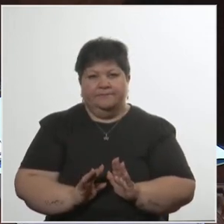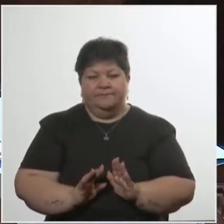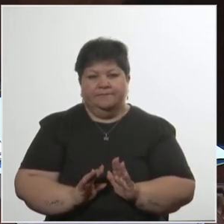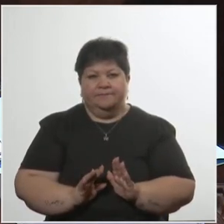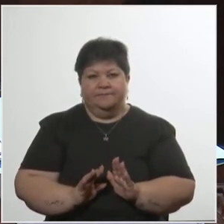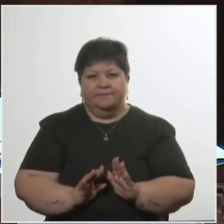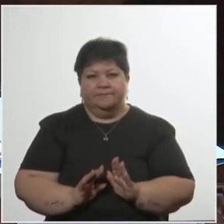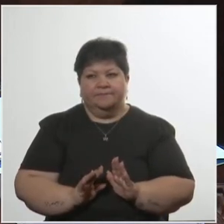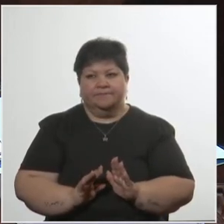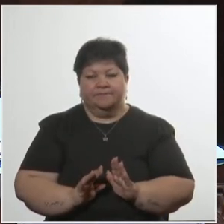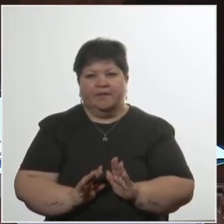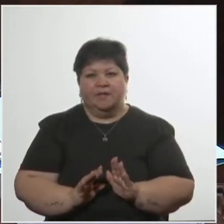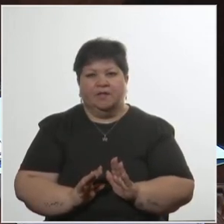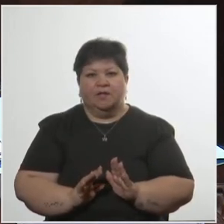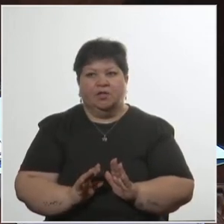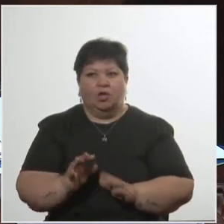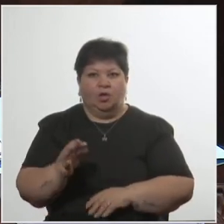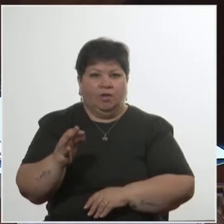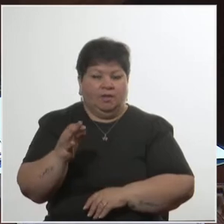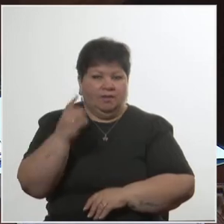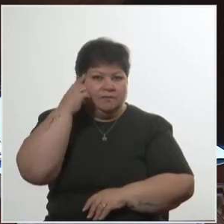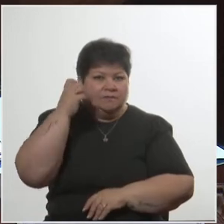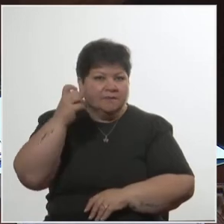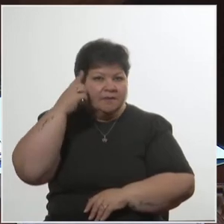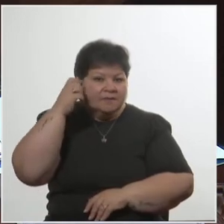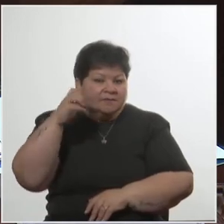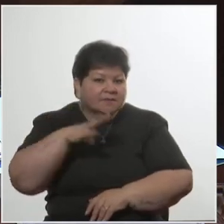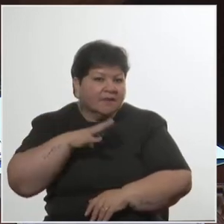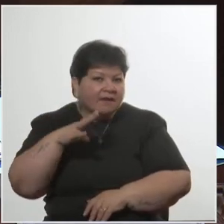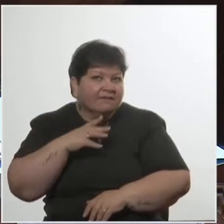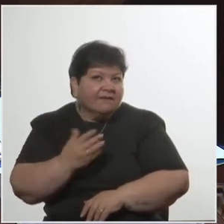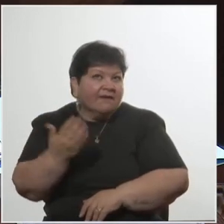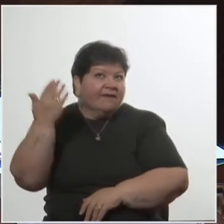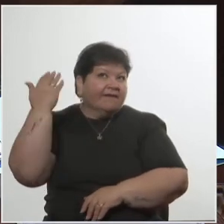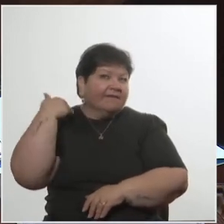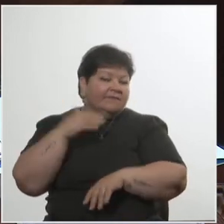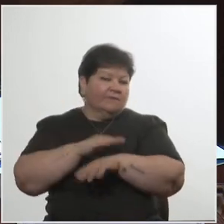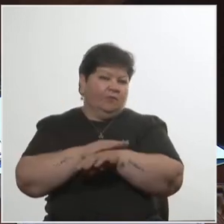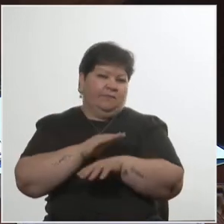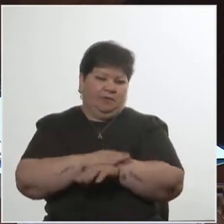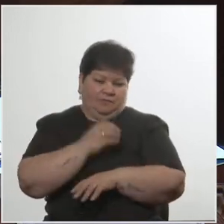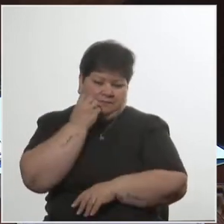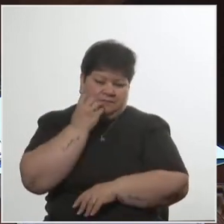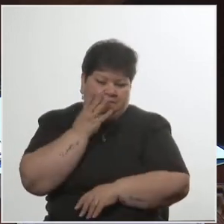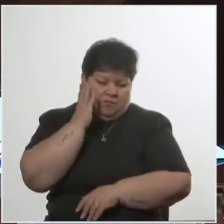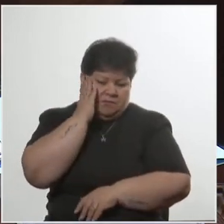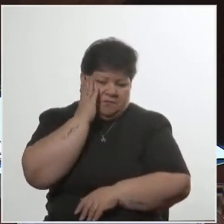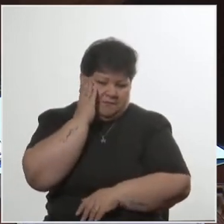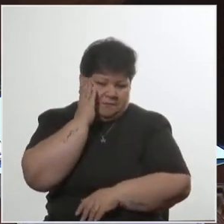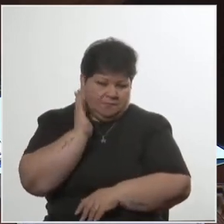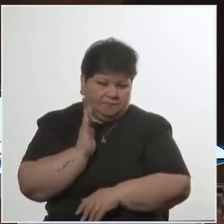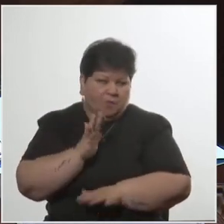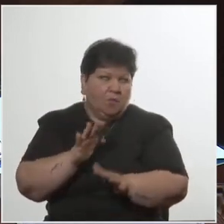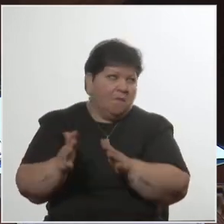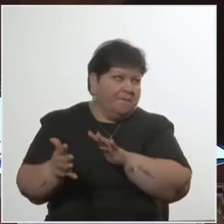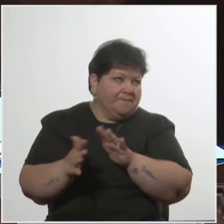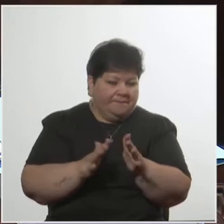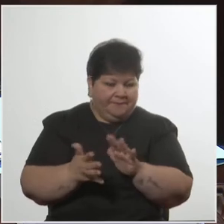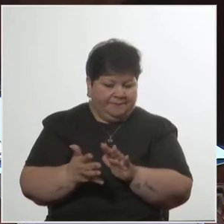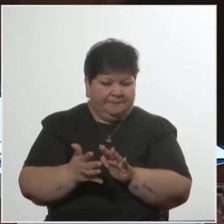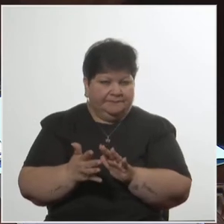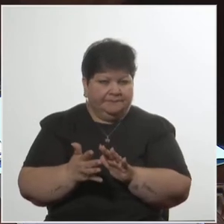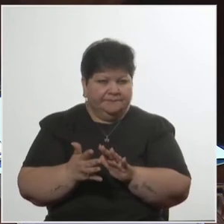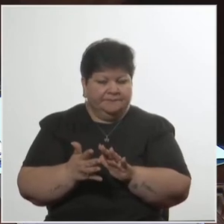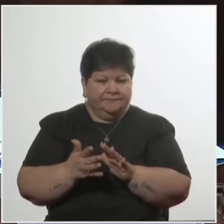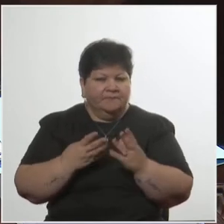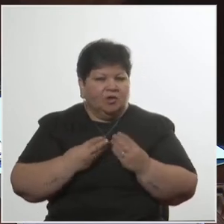y los que vivimos ese momento lo sabemos mejor todavía o parcialmente Pero tenemos un